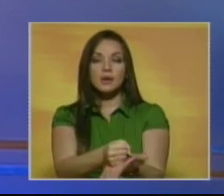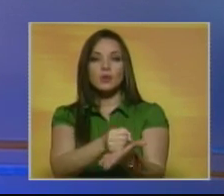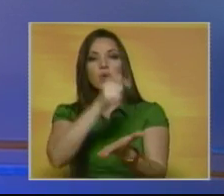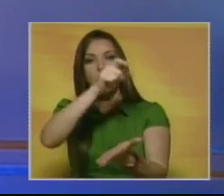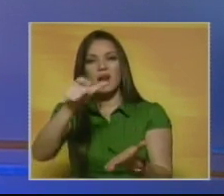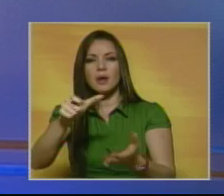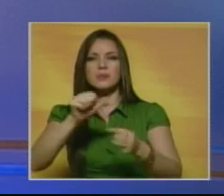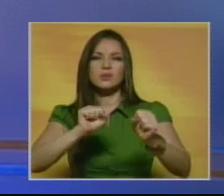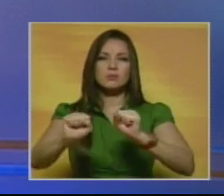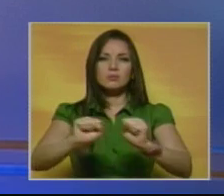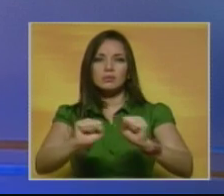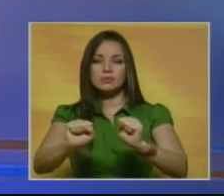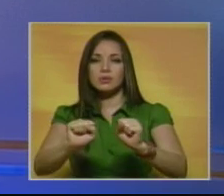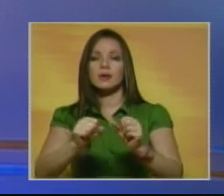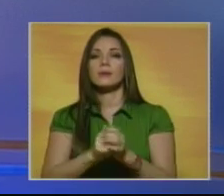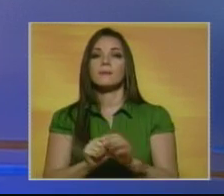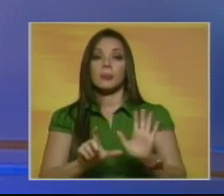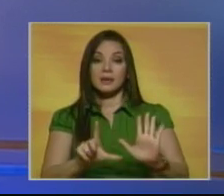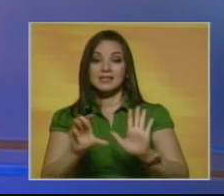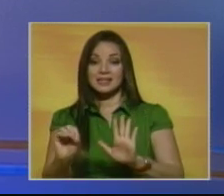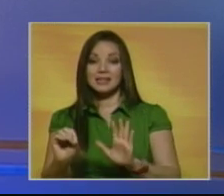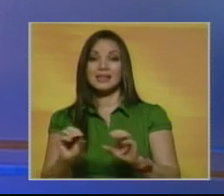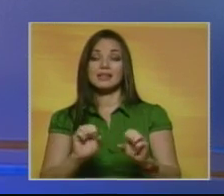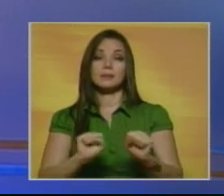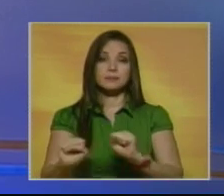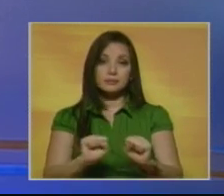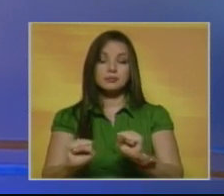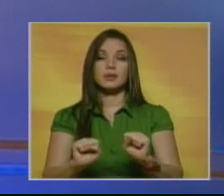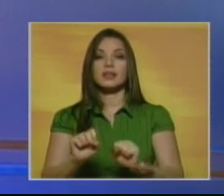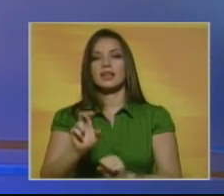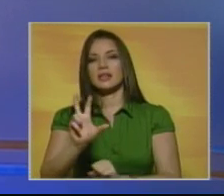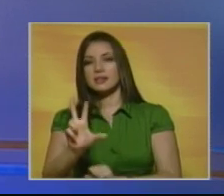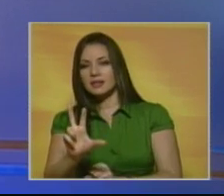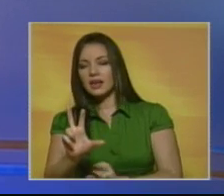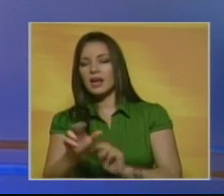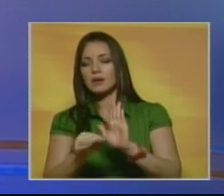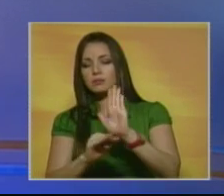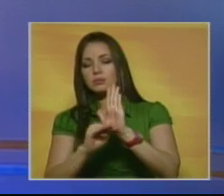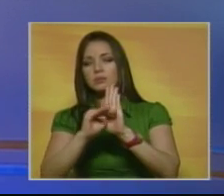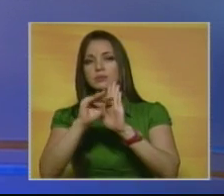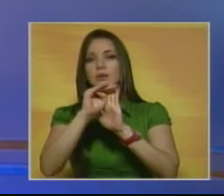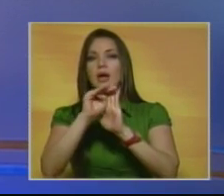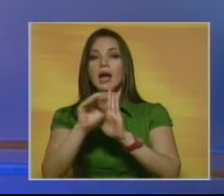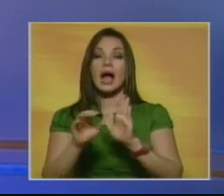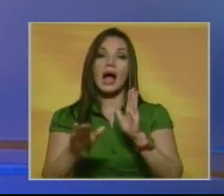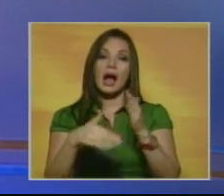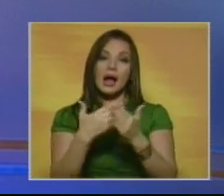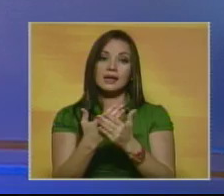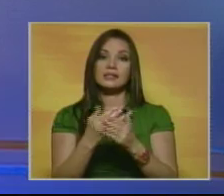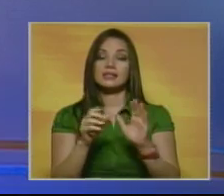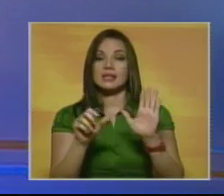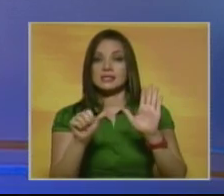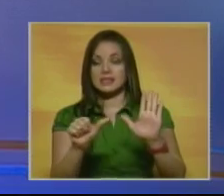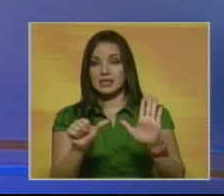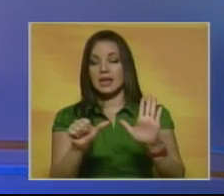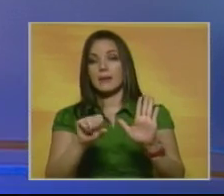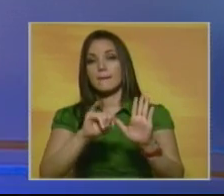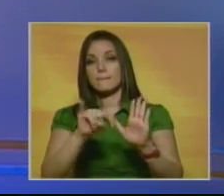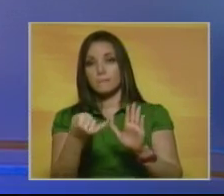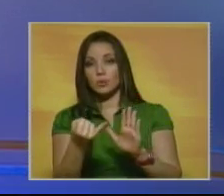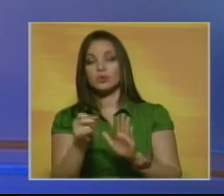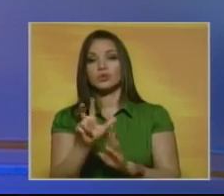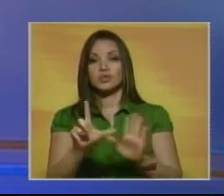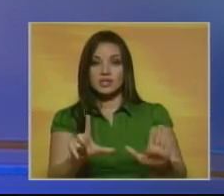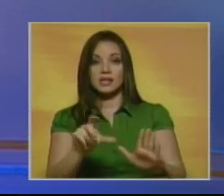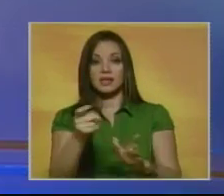reciente terremoto. Unas 70 réplicas de entre 3 y 6.7 grados sacudieron en las últimas horas al